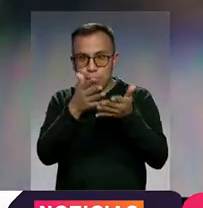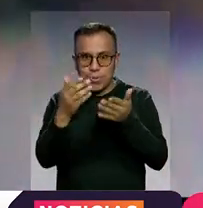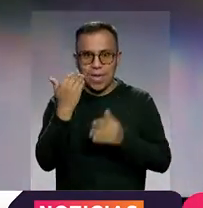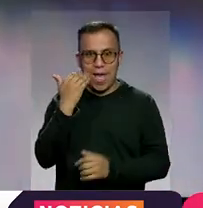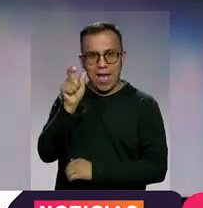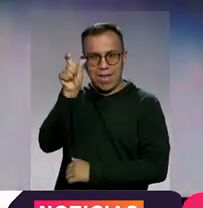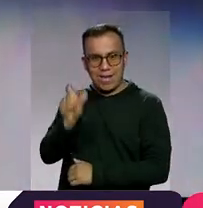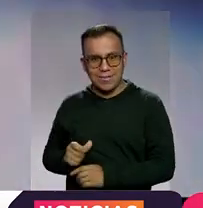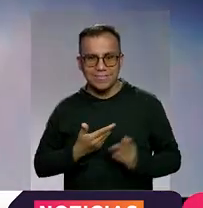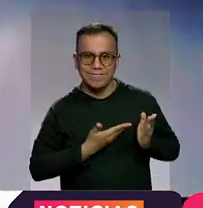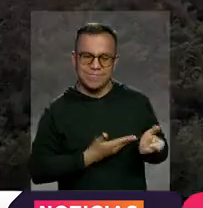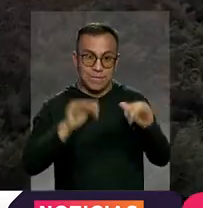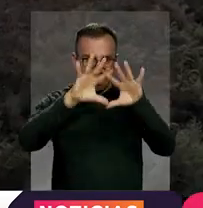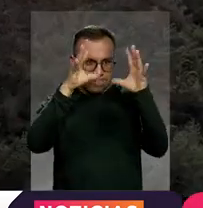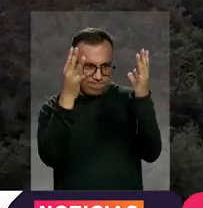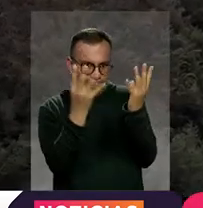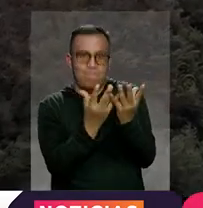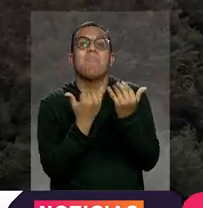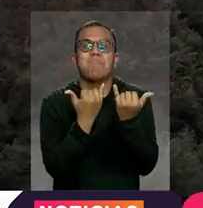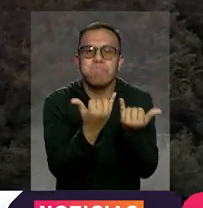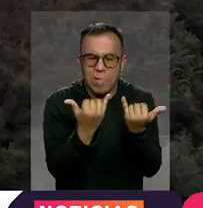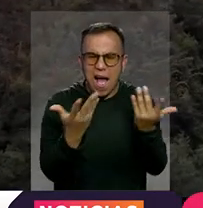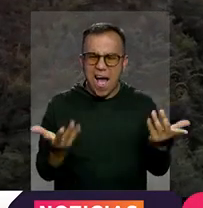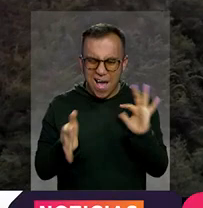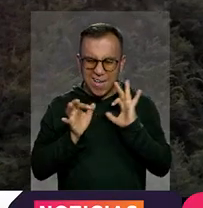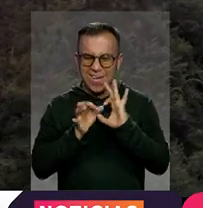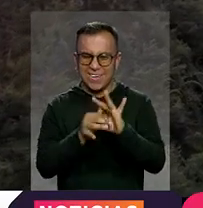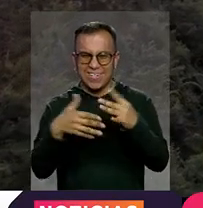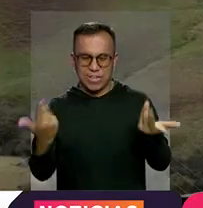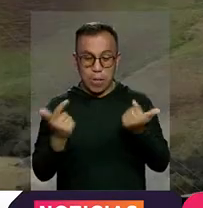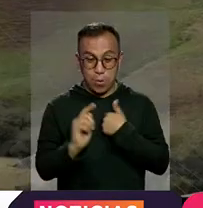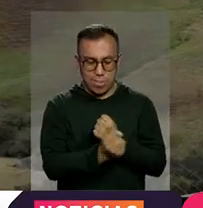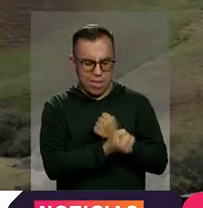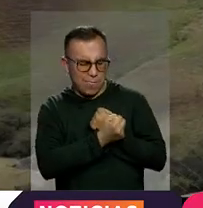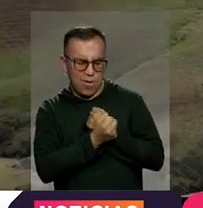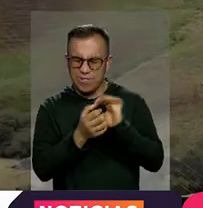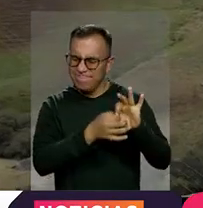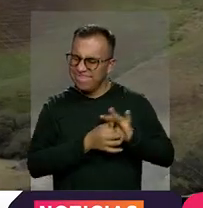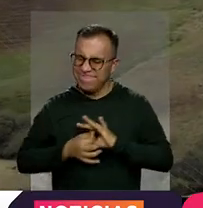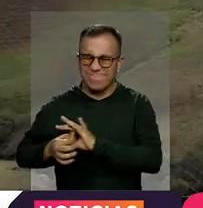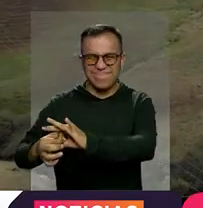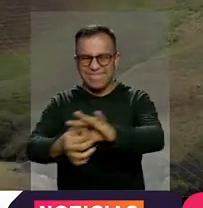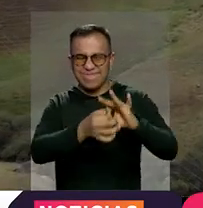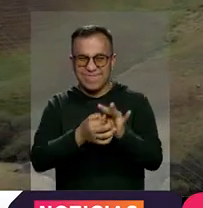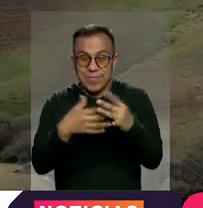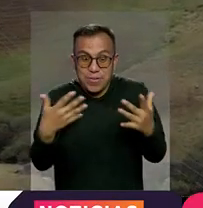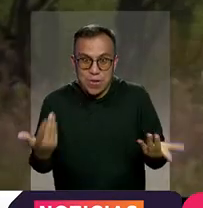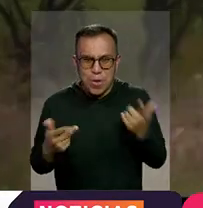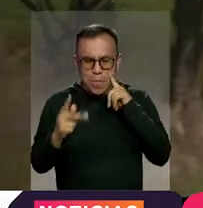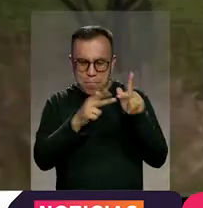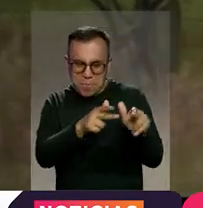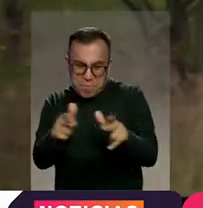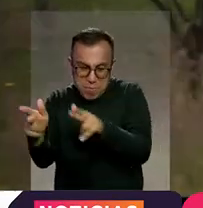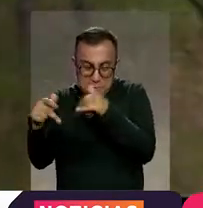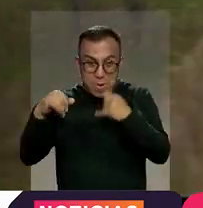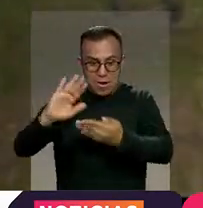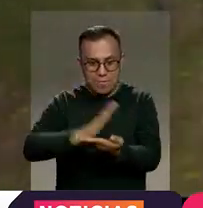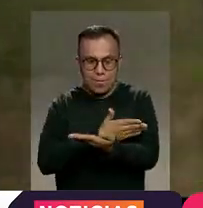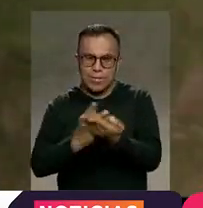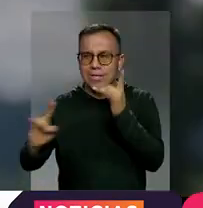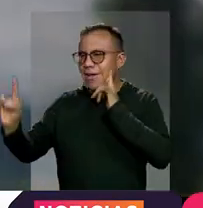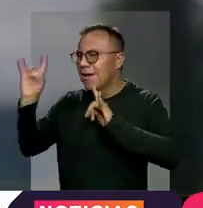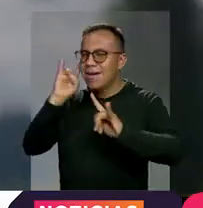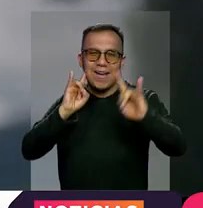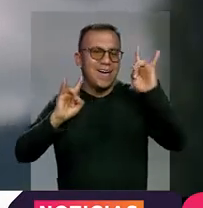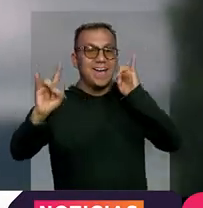Carolina Vega presenta Tu Mundo Entero. Esta canción es la unión de una letra de amor incondicional con una producción musical que lleva al oyente a